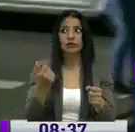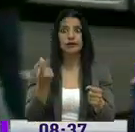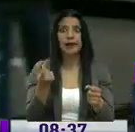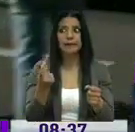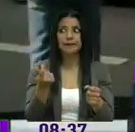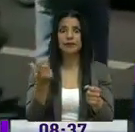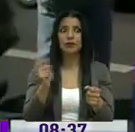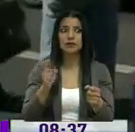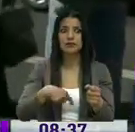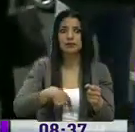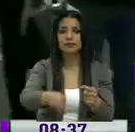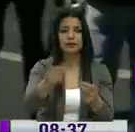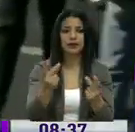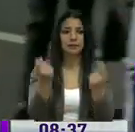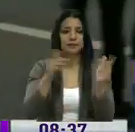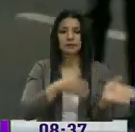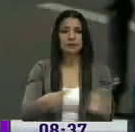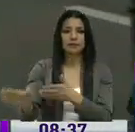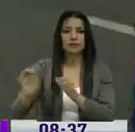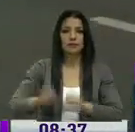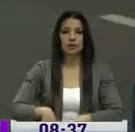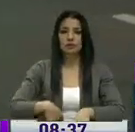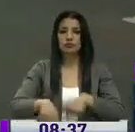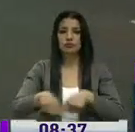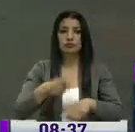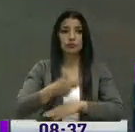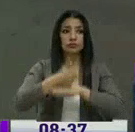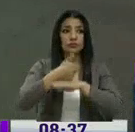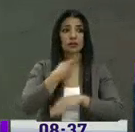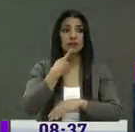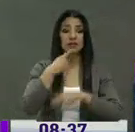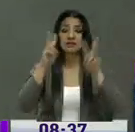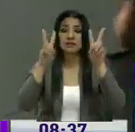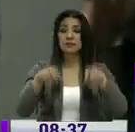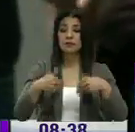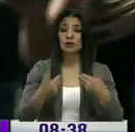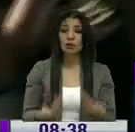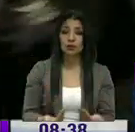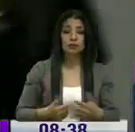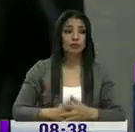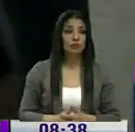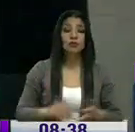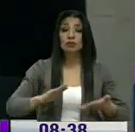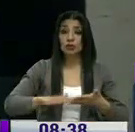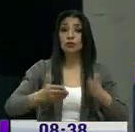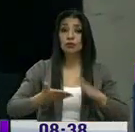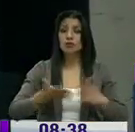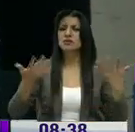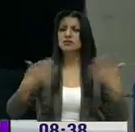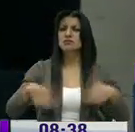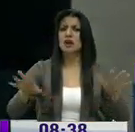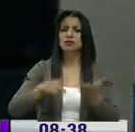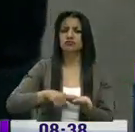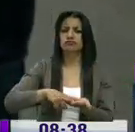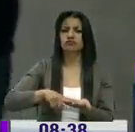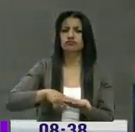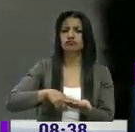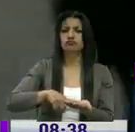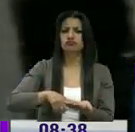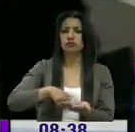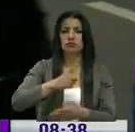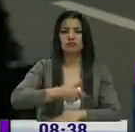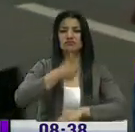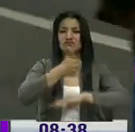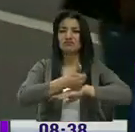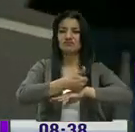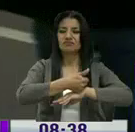pasar de manera inmediata. Veamos qué dicen las autoridades en cuanto al tema. Como ha señalado la comunidad y ha habido varias reuniones, en especial con